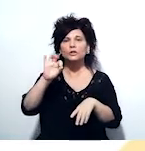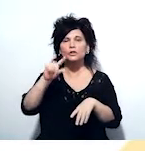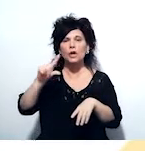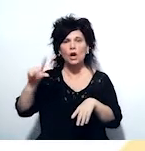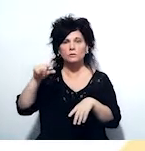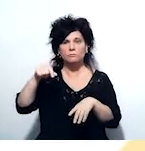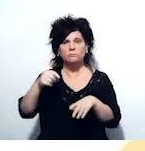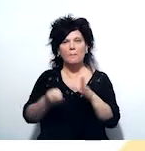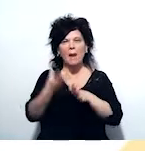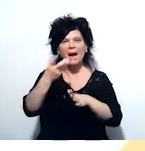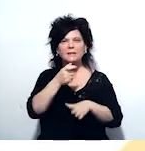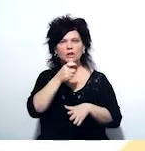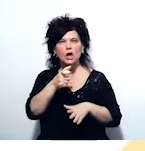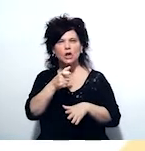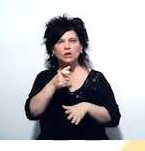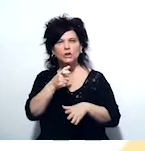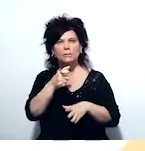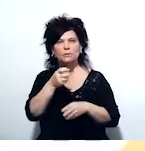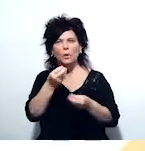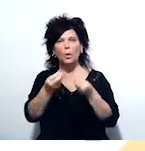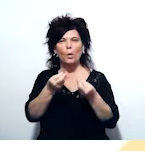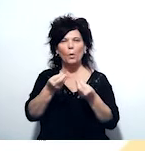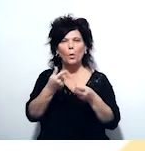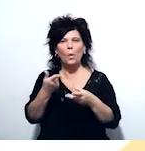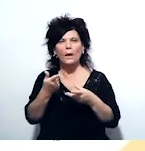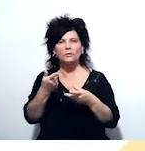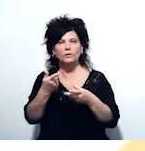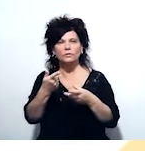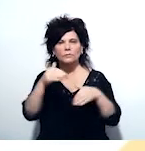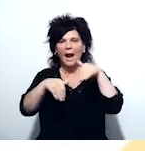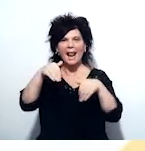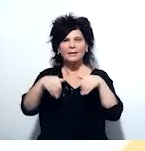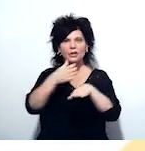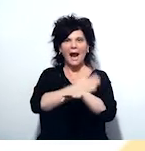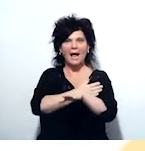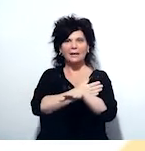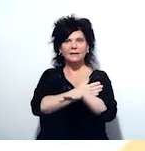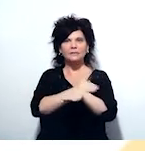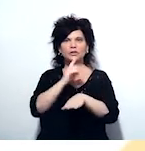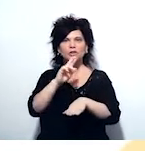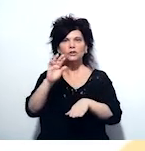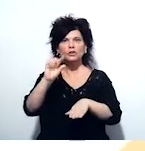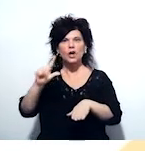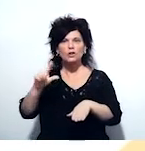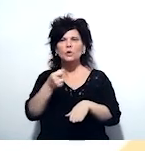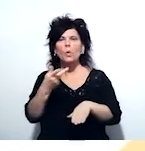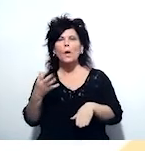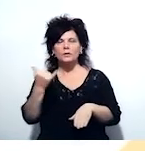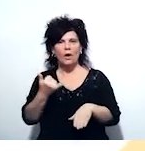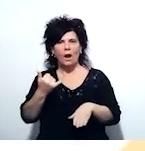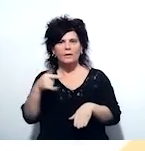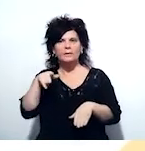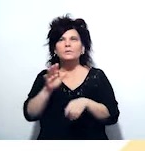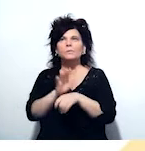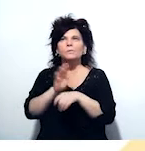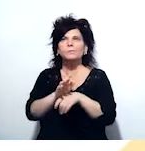Aparecen estos conceptos de trolls, cuántos trolls tiene cada uno antes de las elecciones. En general, son personas que están detrás